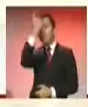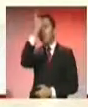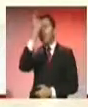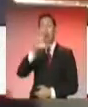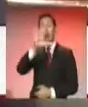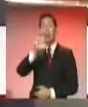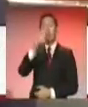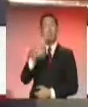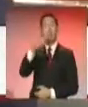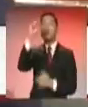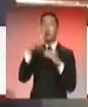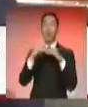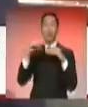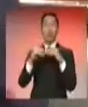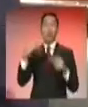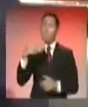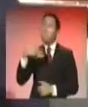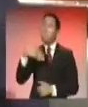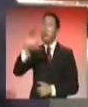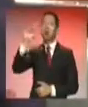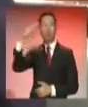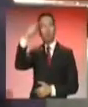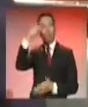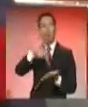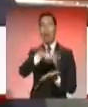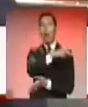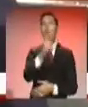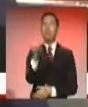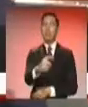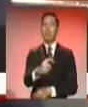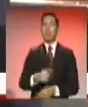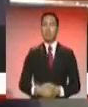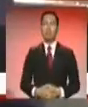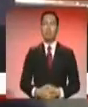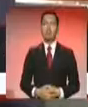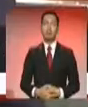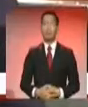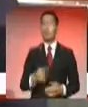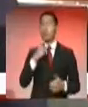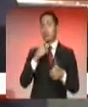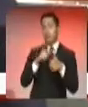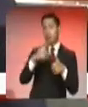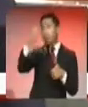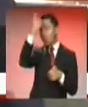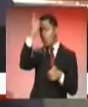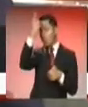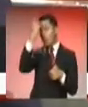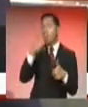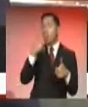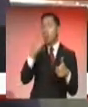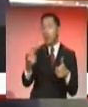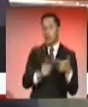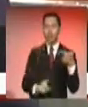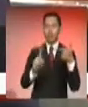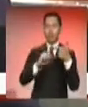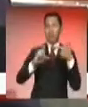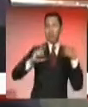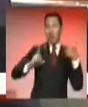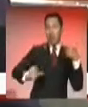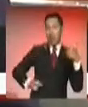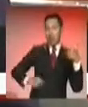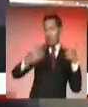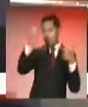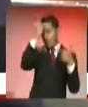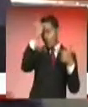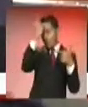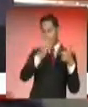millones de dólares. Porque tenemos que sumar los bonos de deuda pública, la deuda con el Fondo de Salud, las inversiones en el